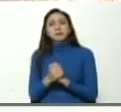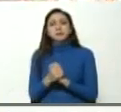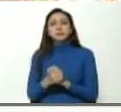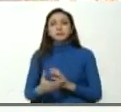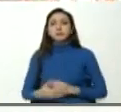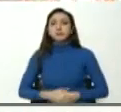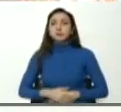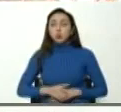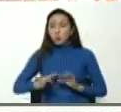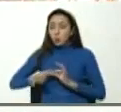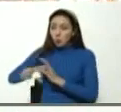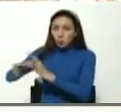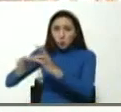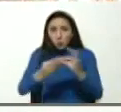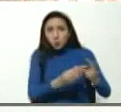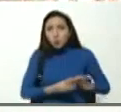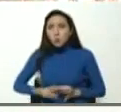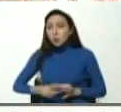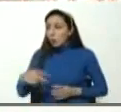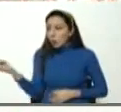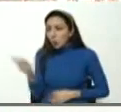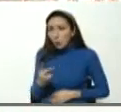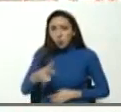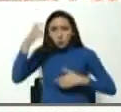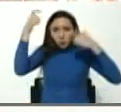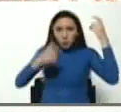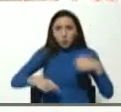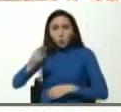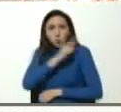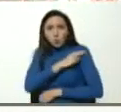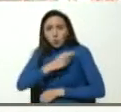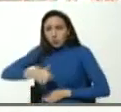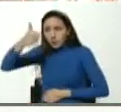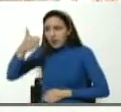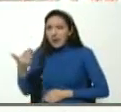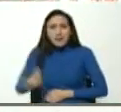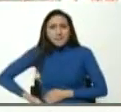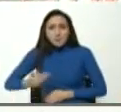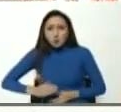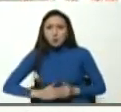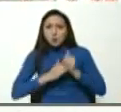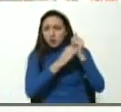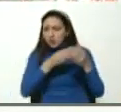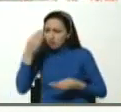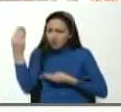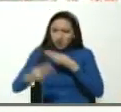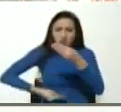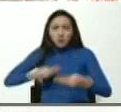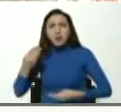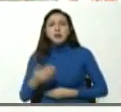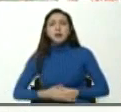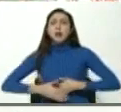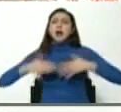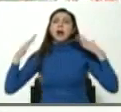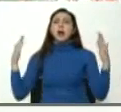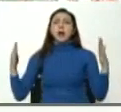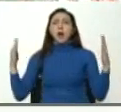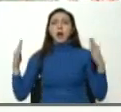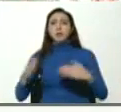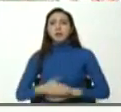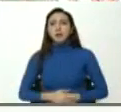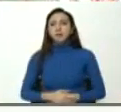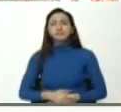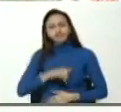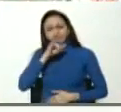unión a estos dos seres superiores a estos dos gigantes de esta